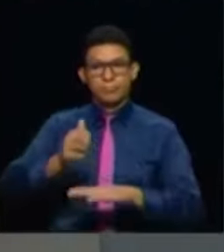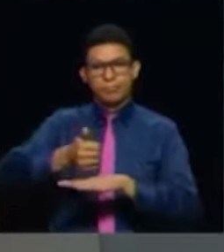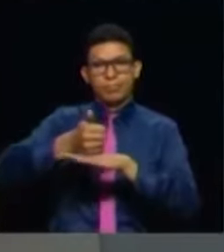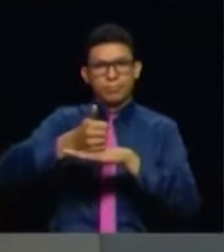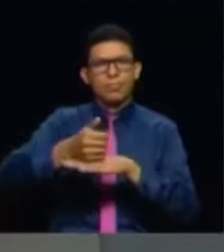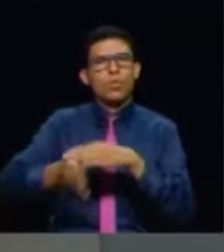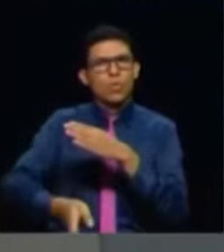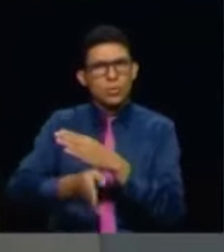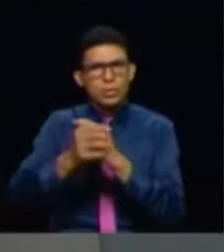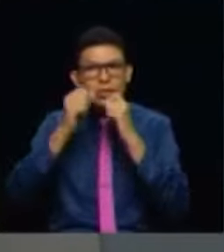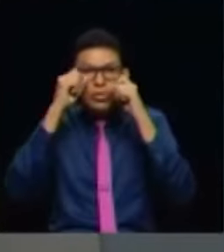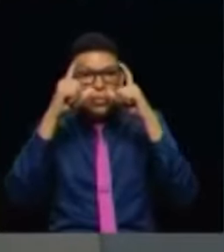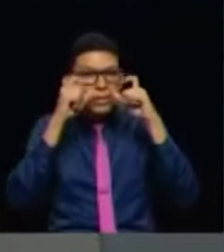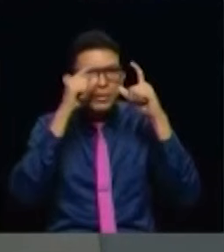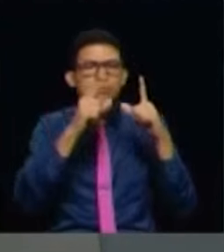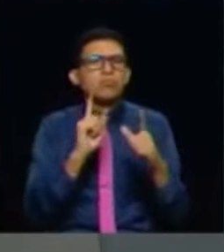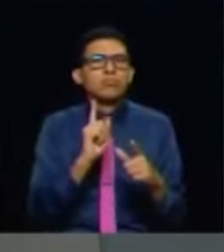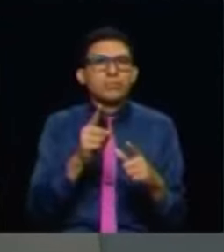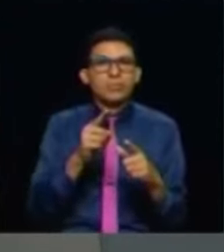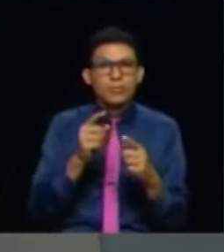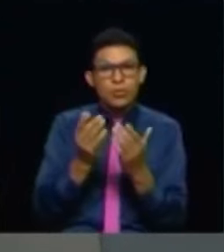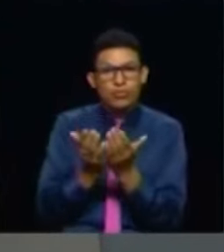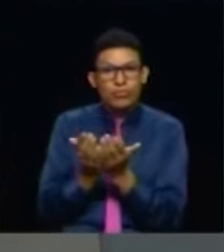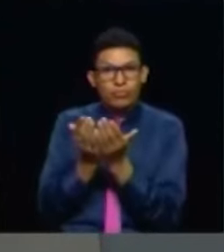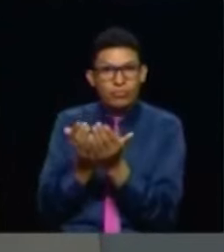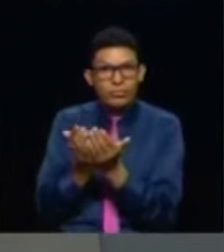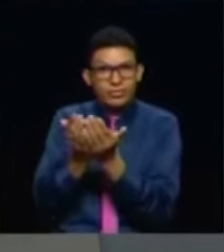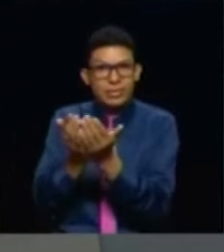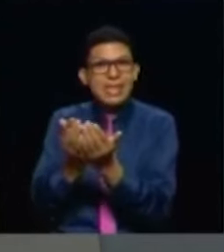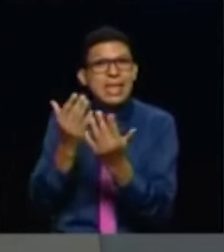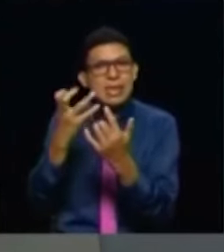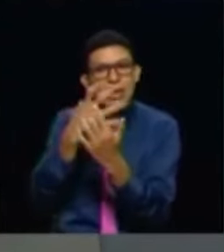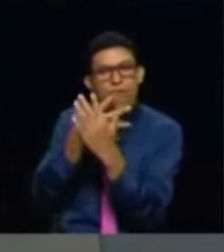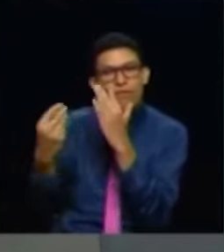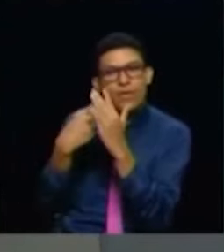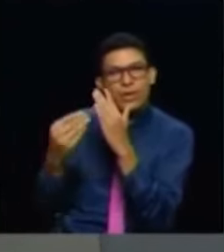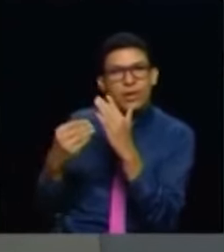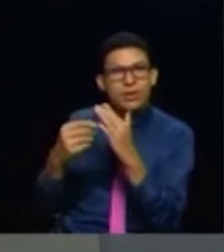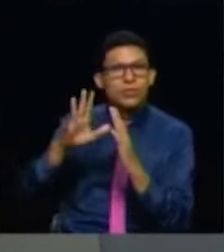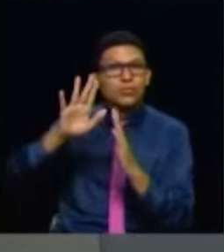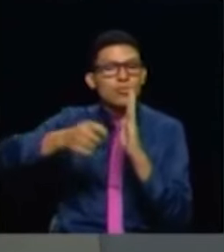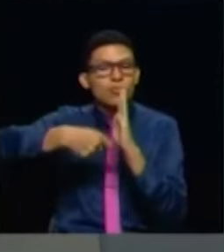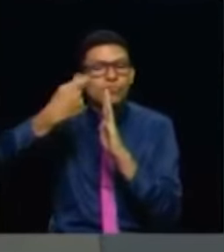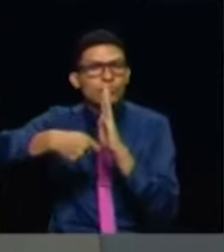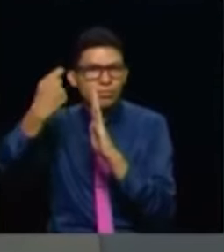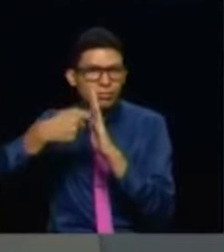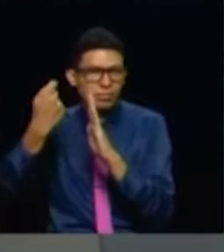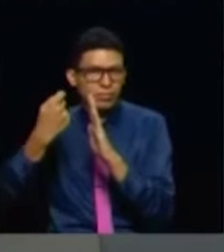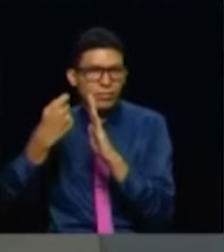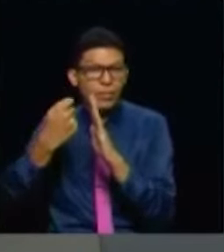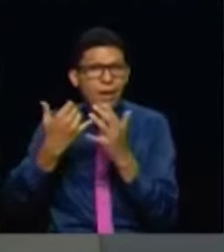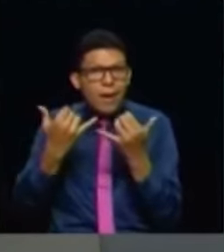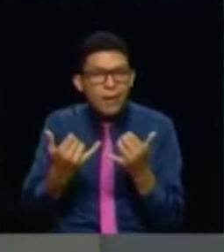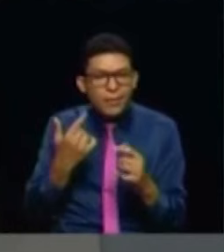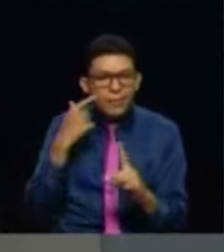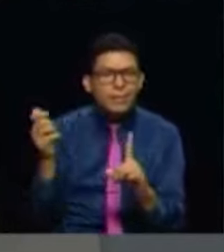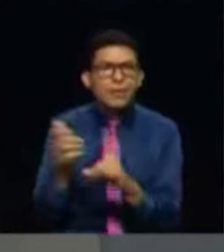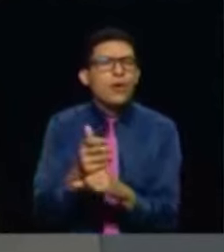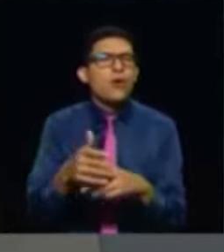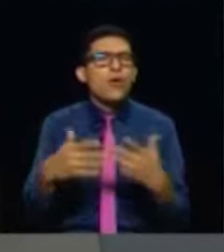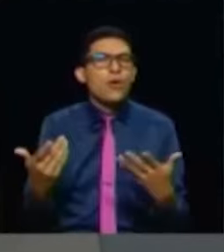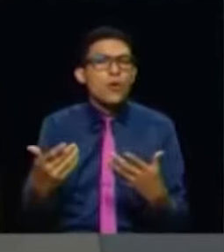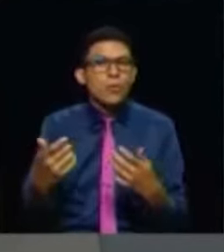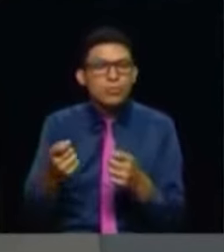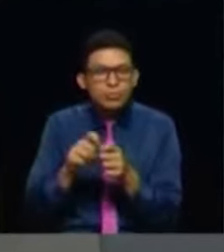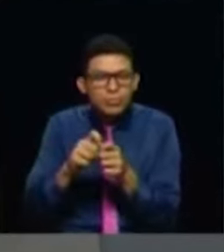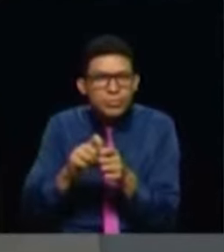siguen sorprendiendo a través de los puertos a quienes quieren sacar cocaína hacia el exterior. En esta oportunidad la droga iba camuflada en